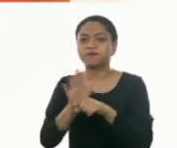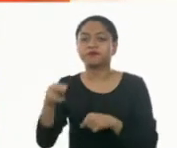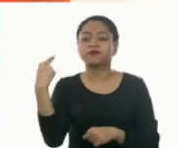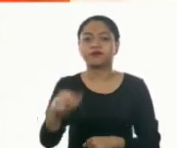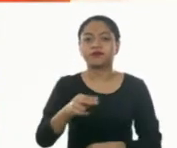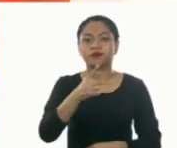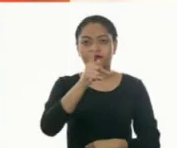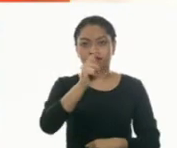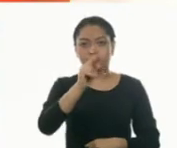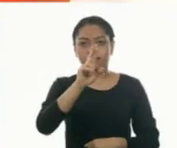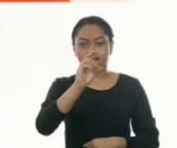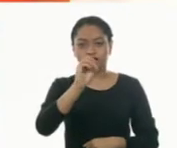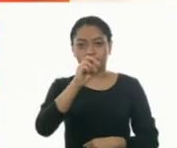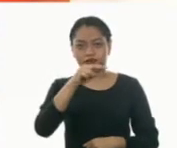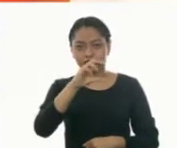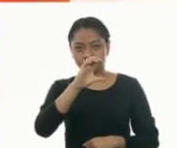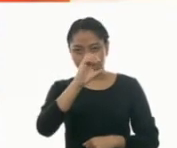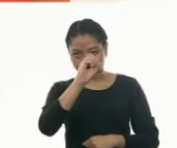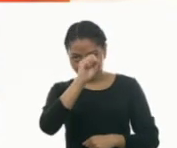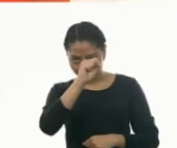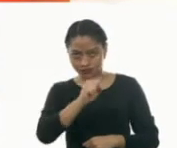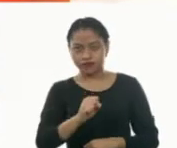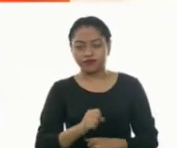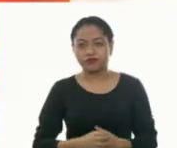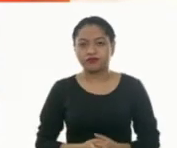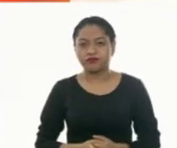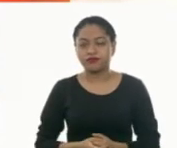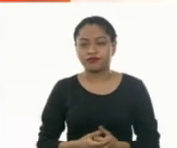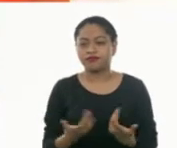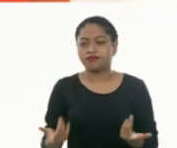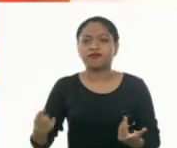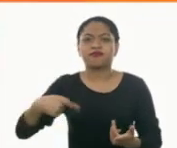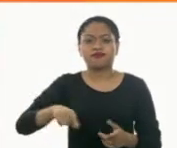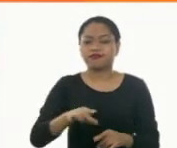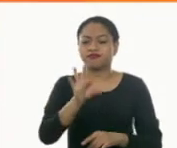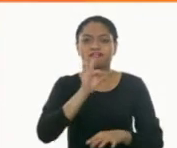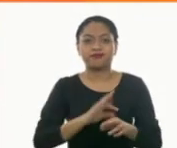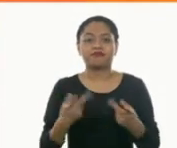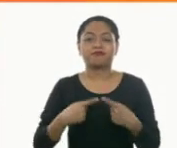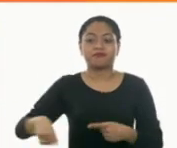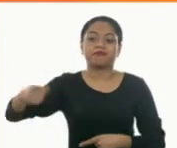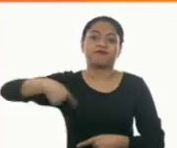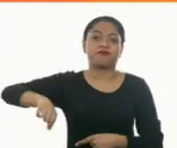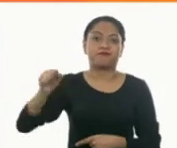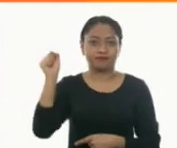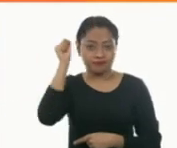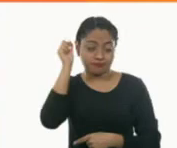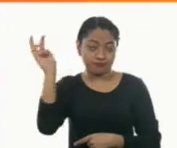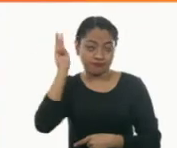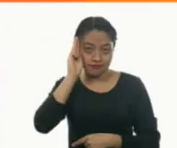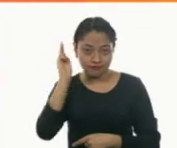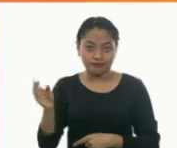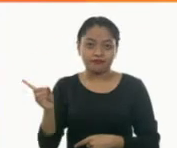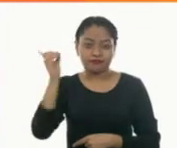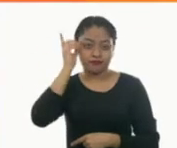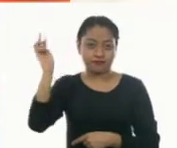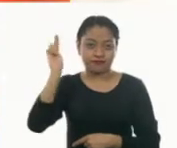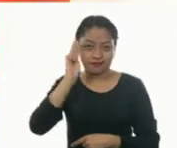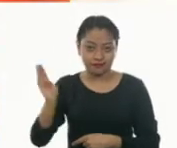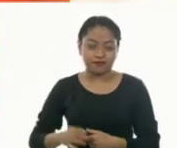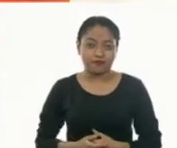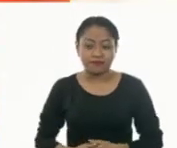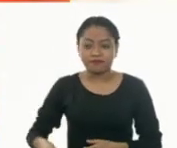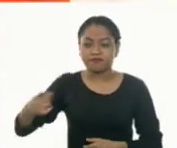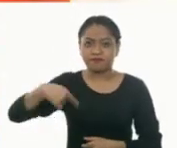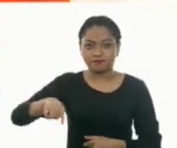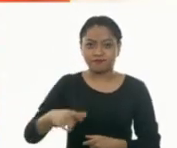método específico para el aprendizaje de lectura y escritura para personas con síndrome de Down y discapacidad intelectual.